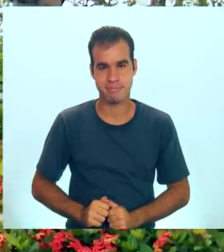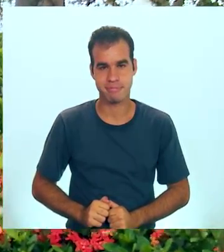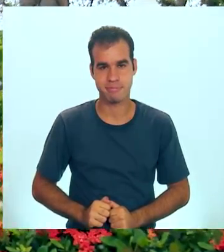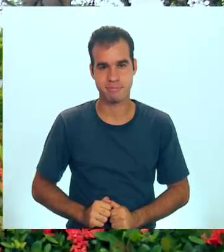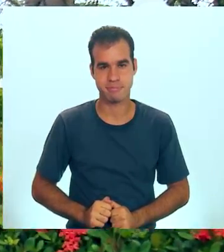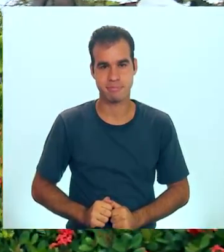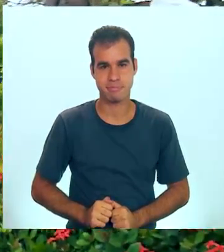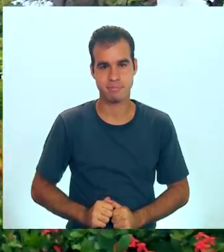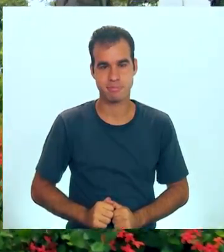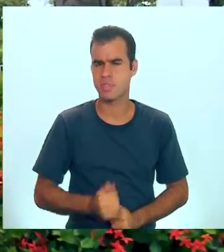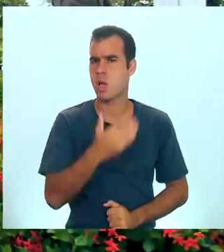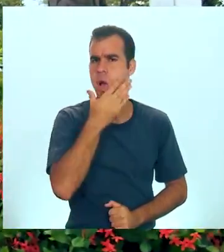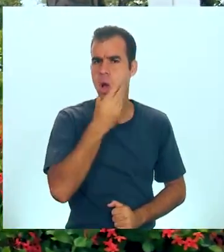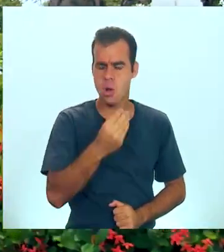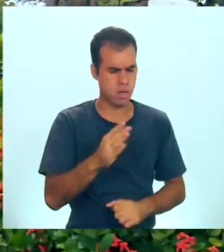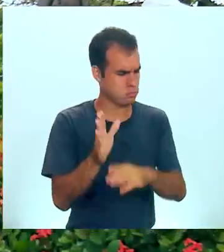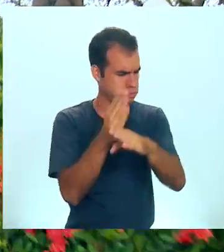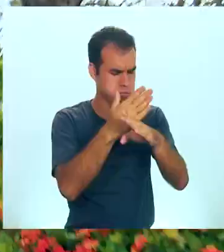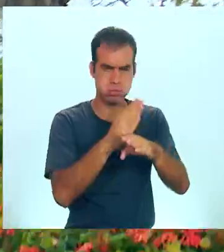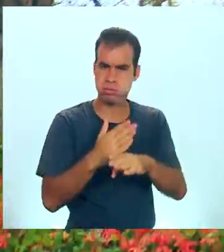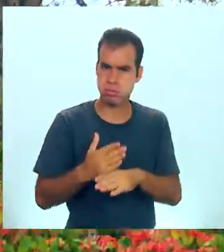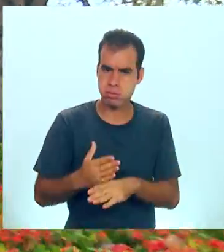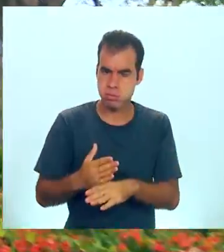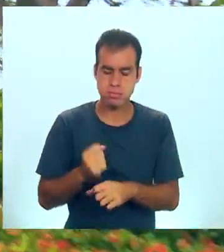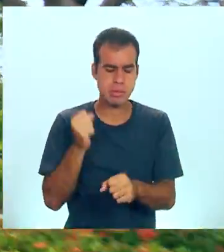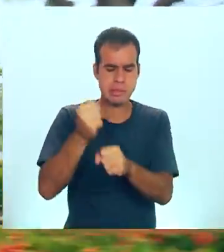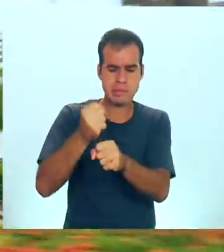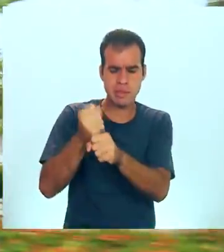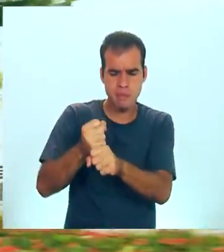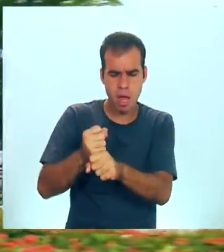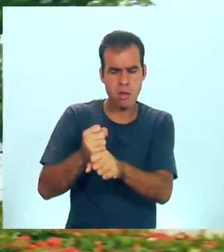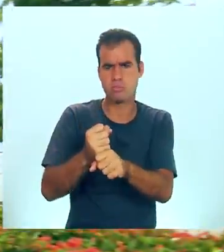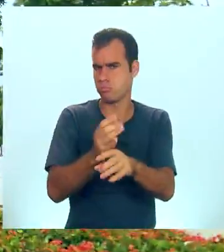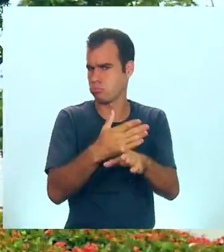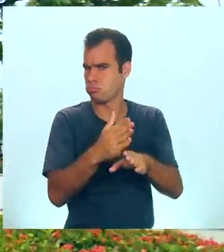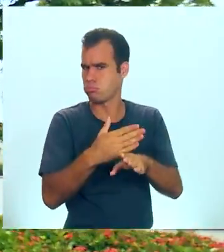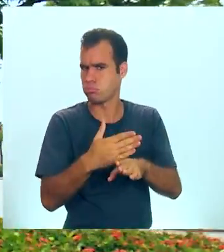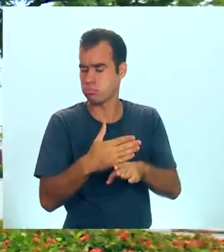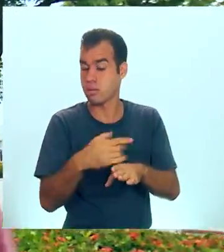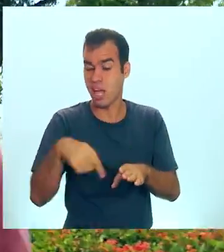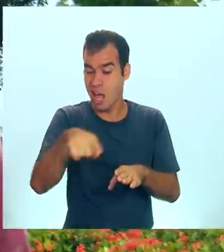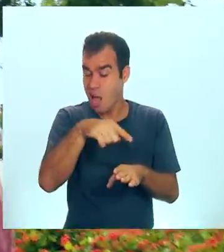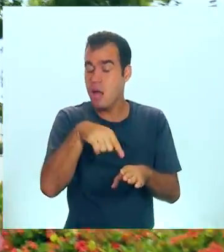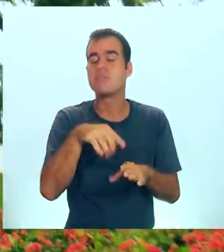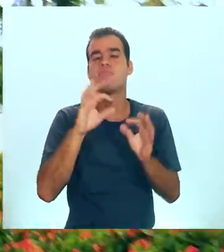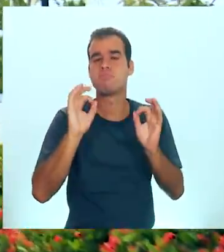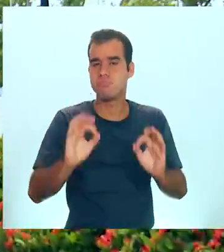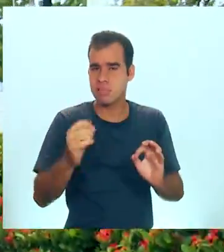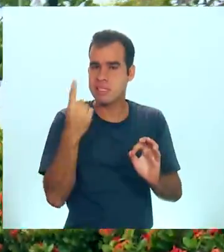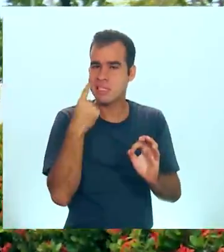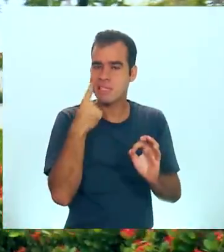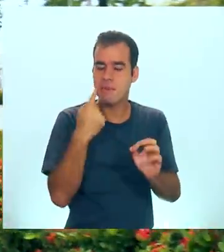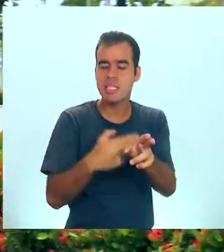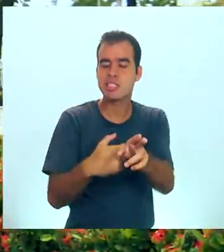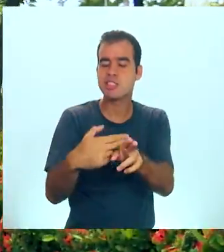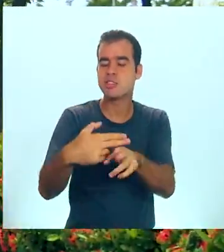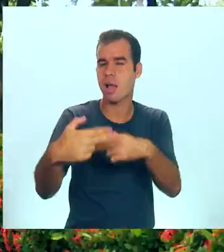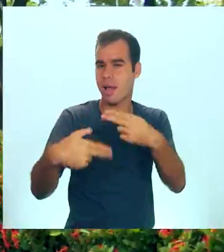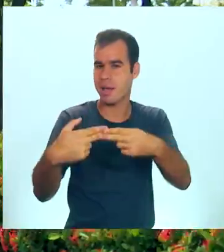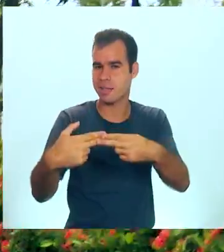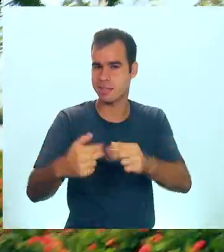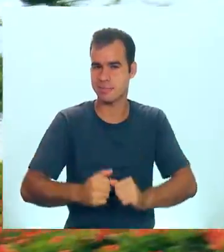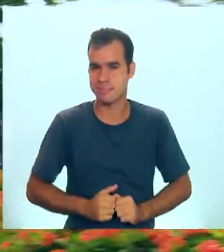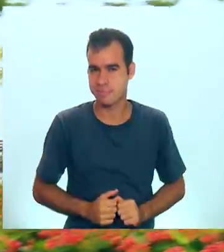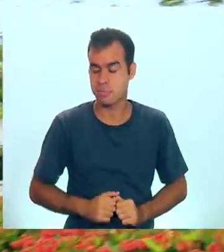Jóvenes de las más disímiles profesiones, responsabilidades y oficios son los protagonistas de sus propias historias, esas que